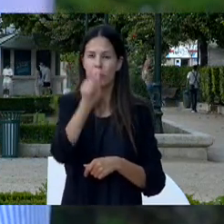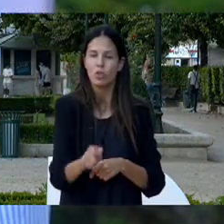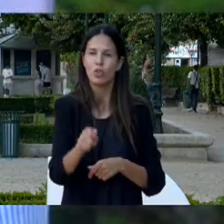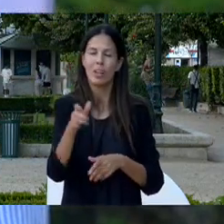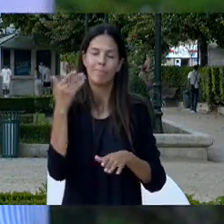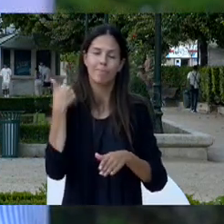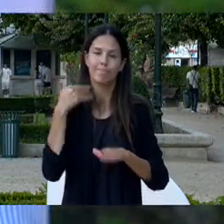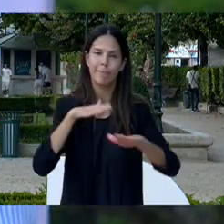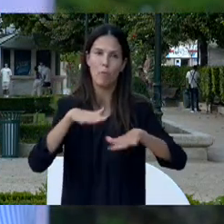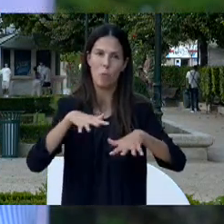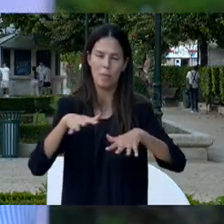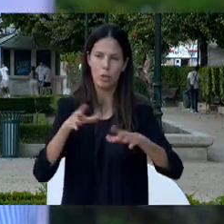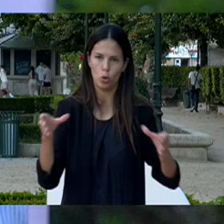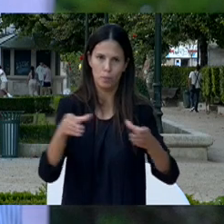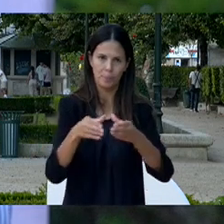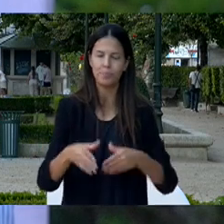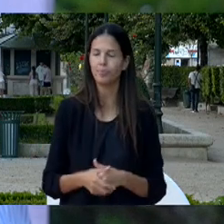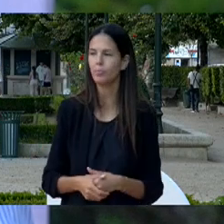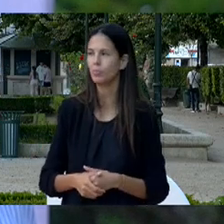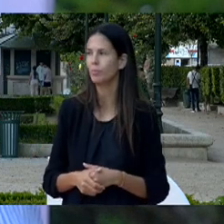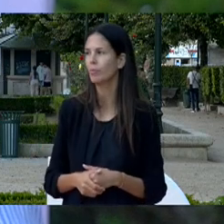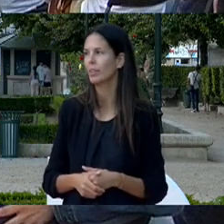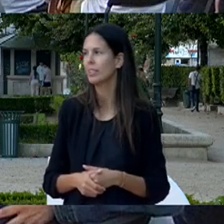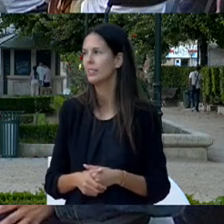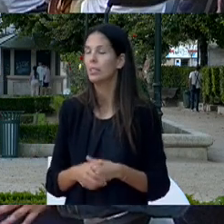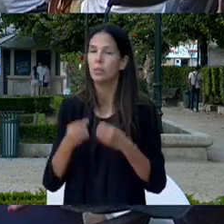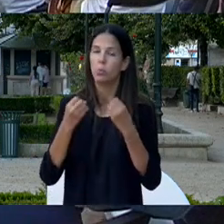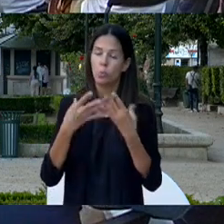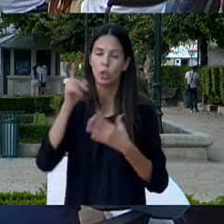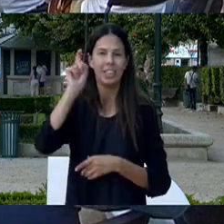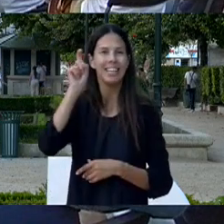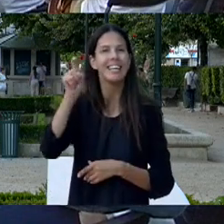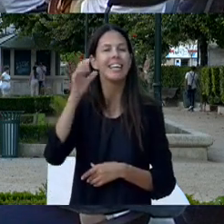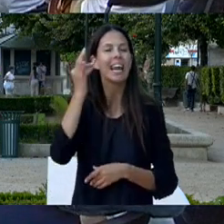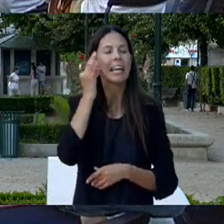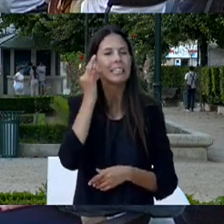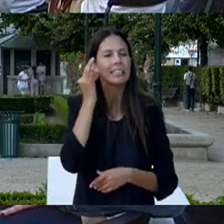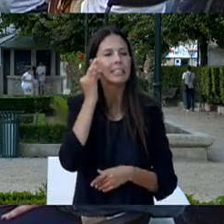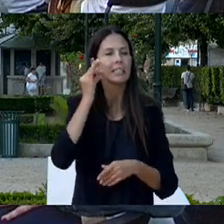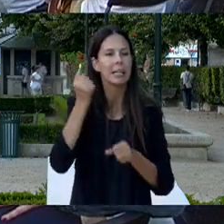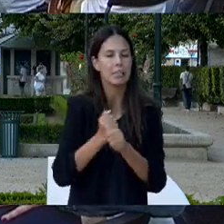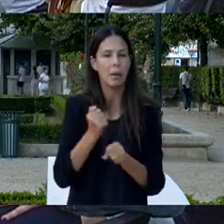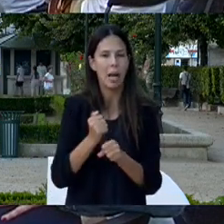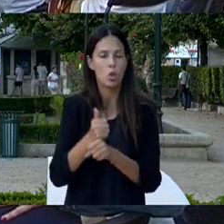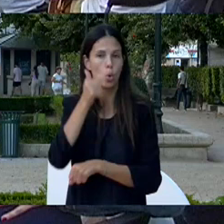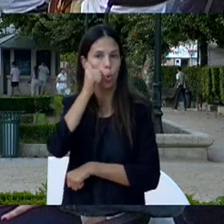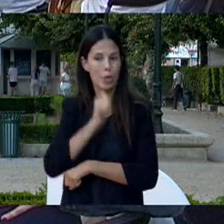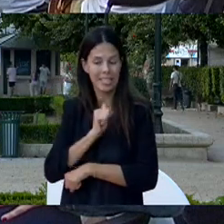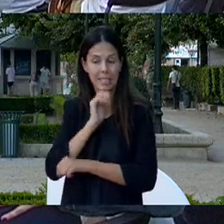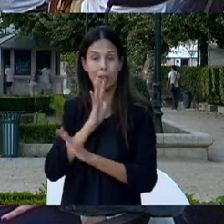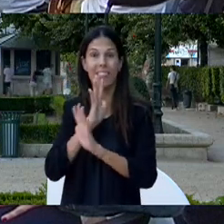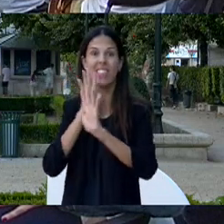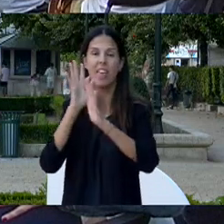aquellos momentos. Temos, bueno, a Ernestina en Ourense.